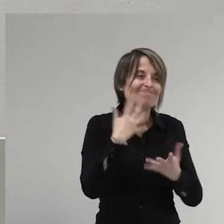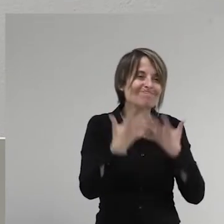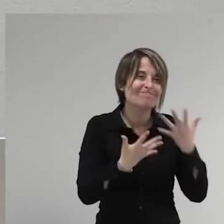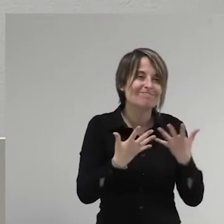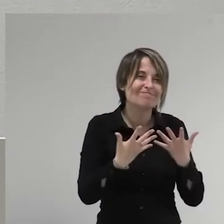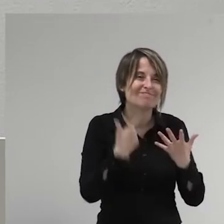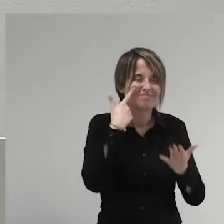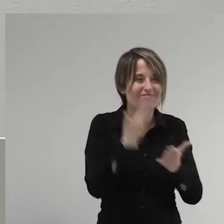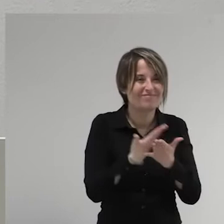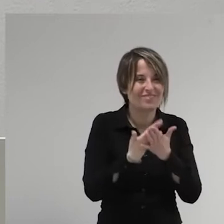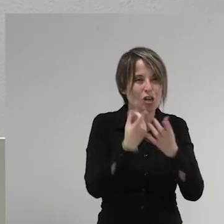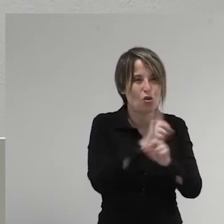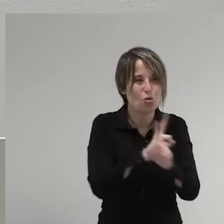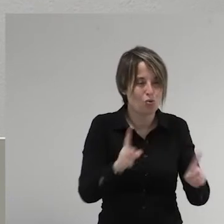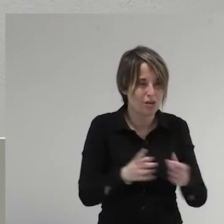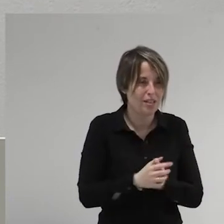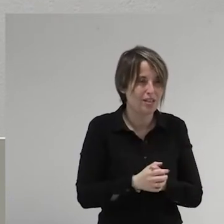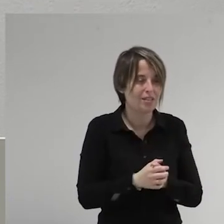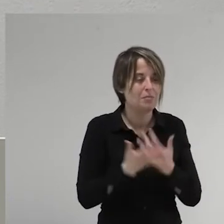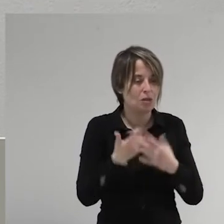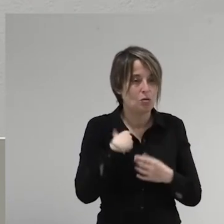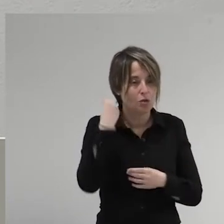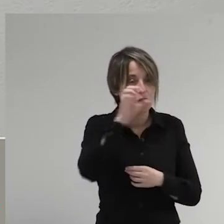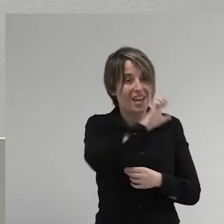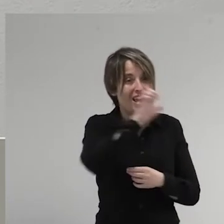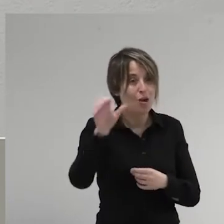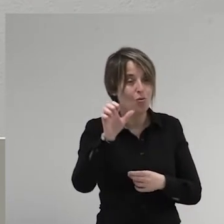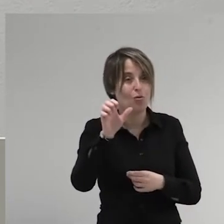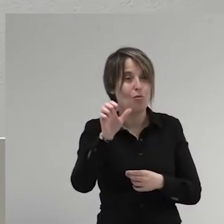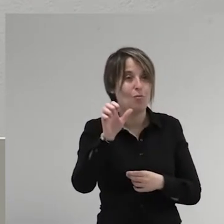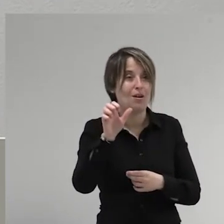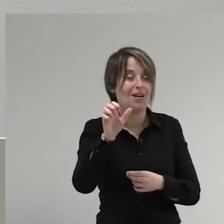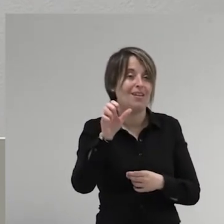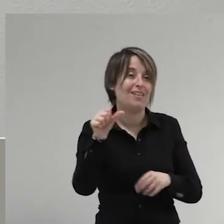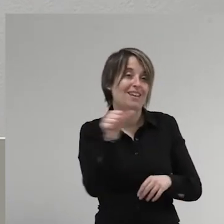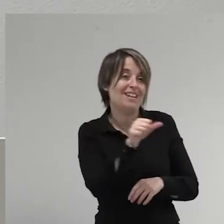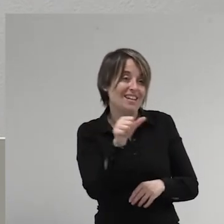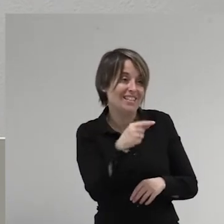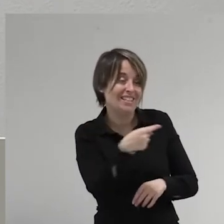creo que no es ni veraz, o sea, quiero decir, pero porque yo creo que Europa del Este además está construido en términos raciales,